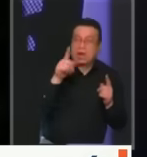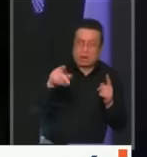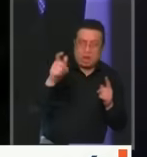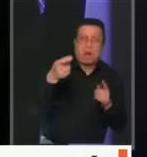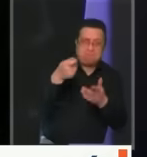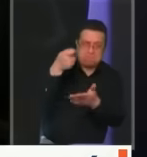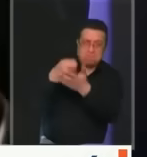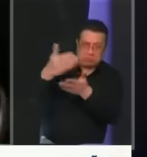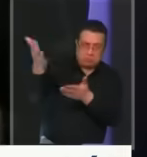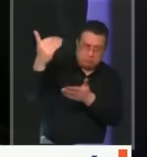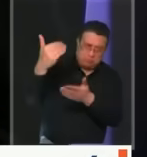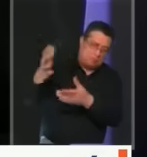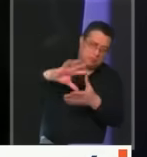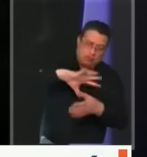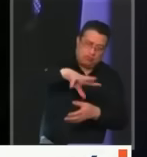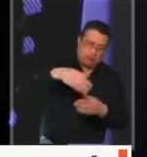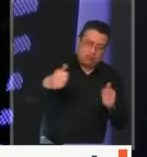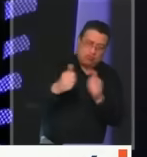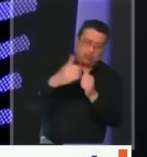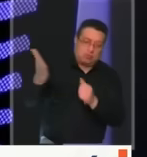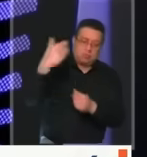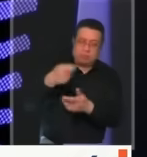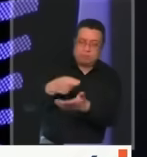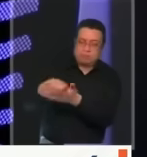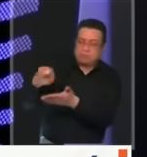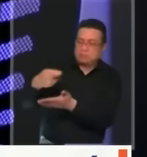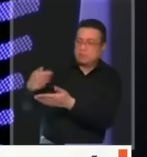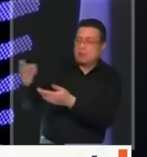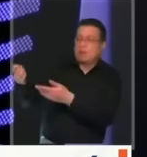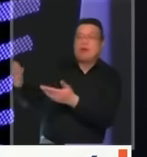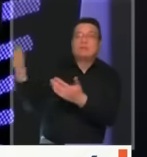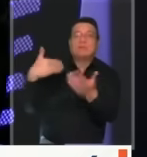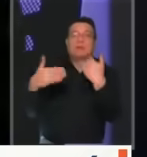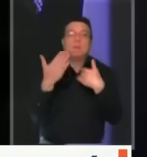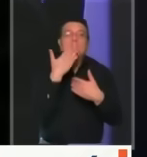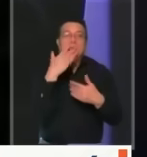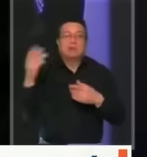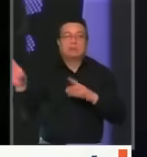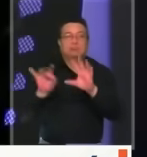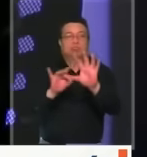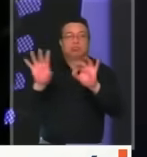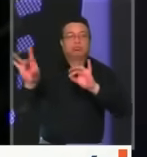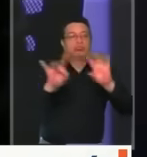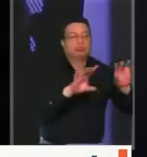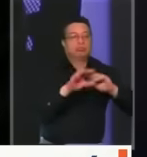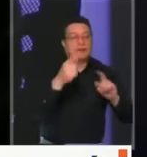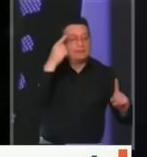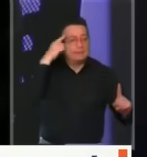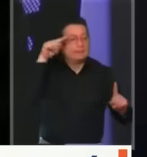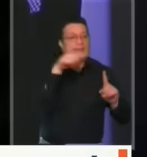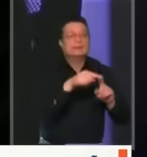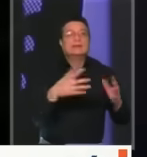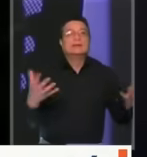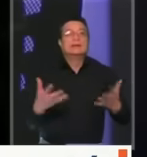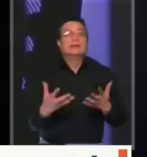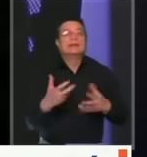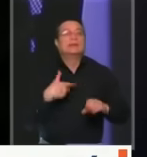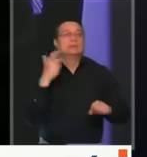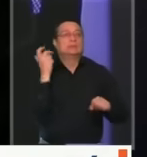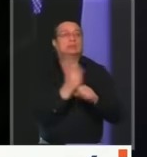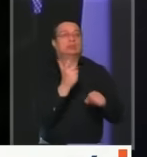delictuales para perfeccionalizar y llegar a obtener el objetivo que los lleva, obviamente, a desarrollar toda